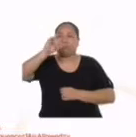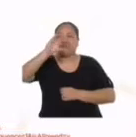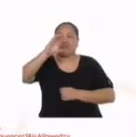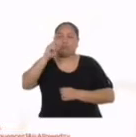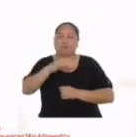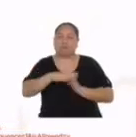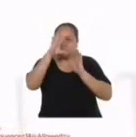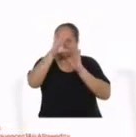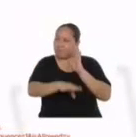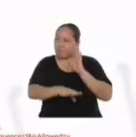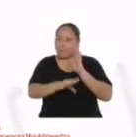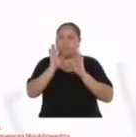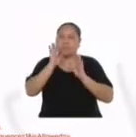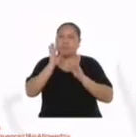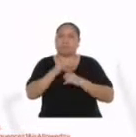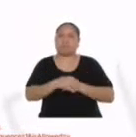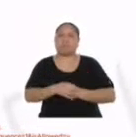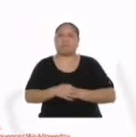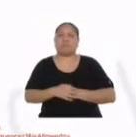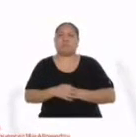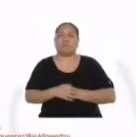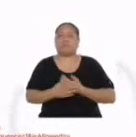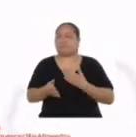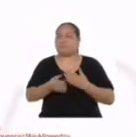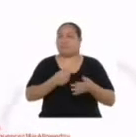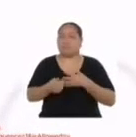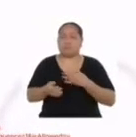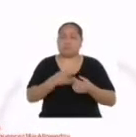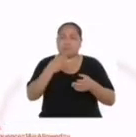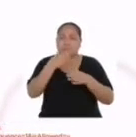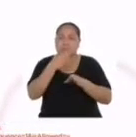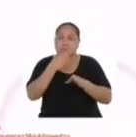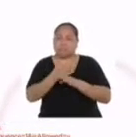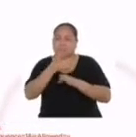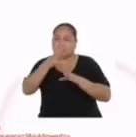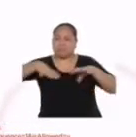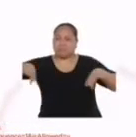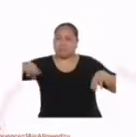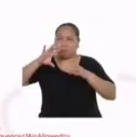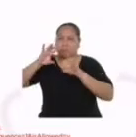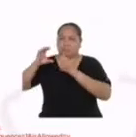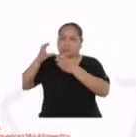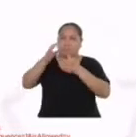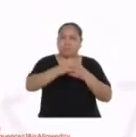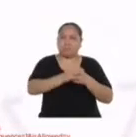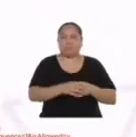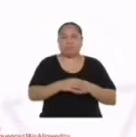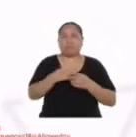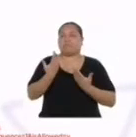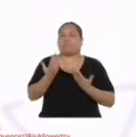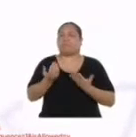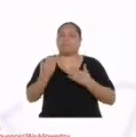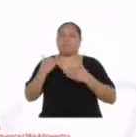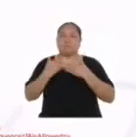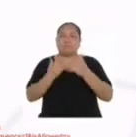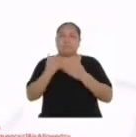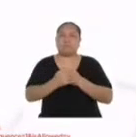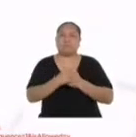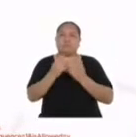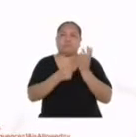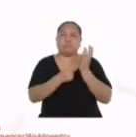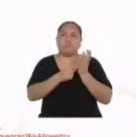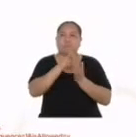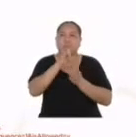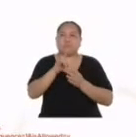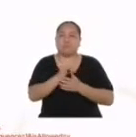de los residuos sólidos a través de cualquier estrategia preventiva, procedimiento, método o técnica utilizada